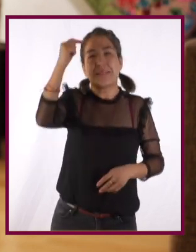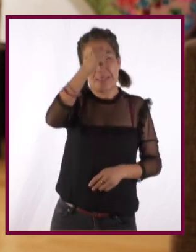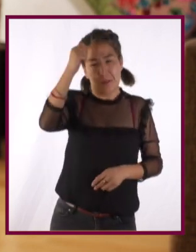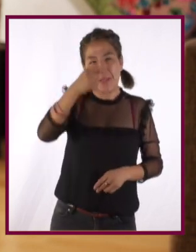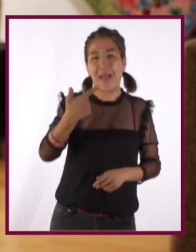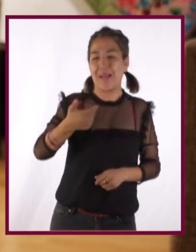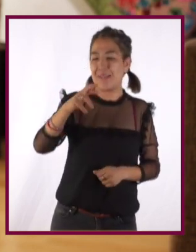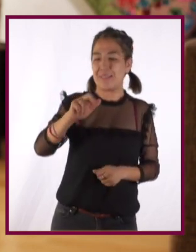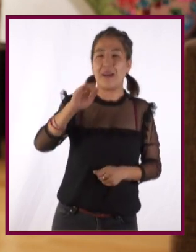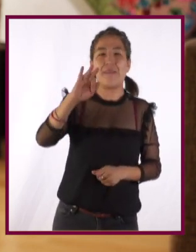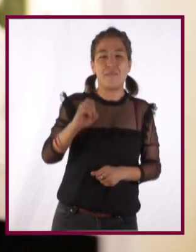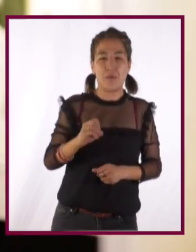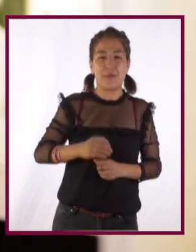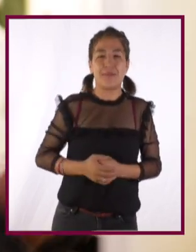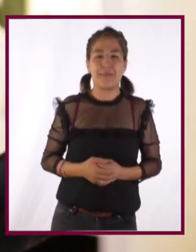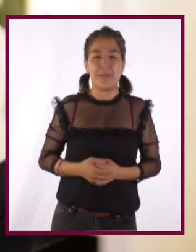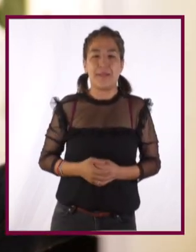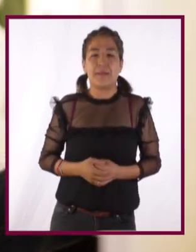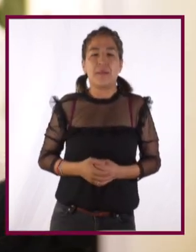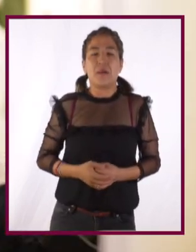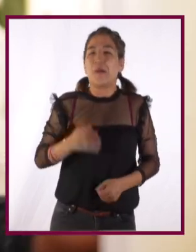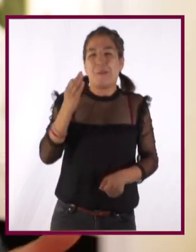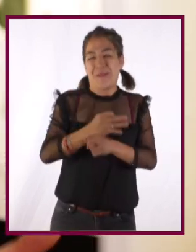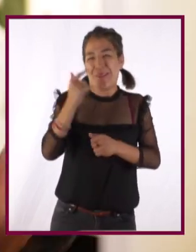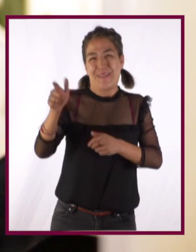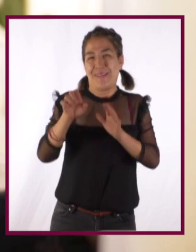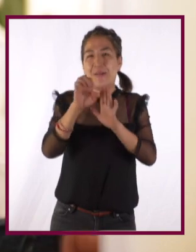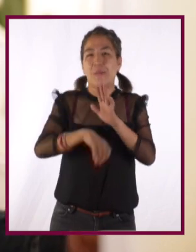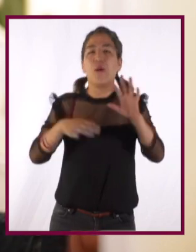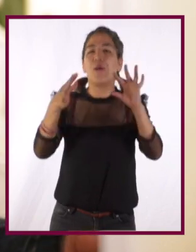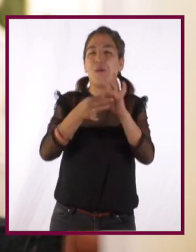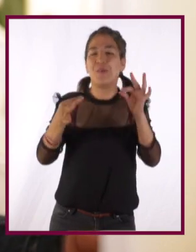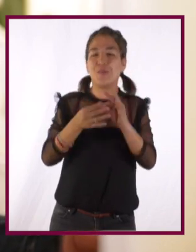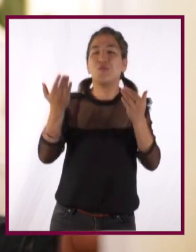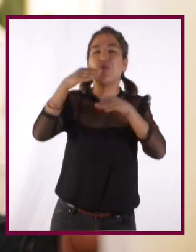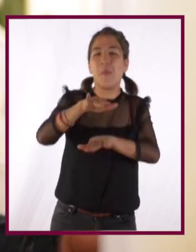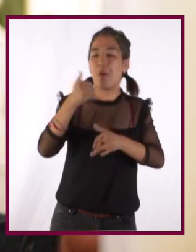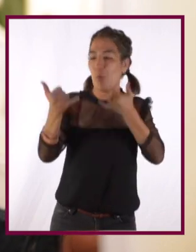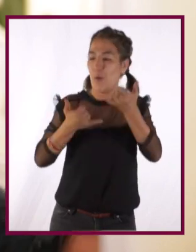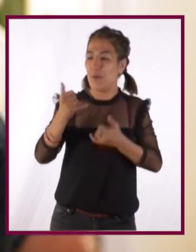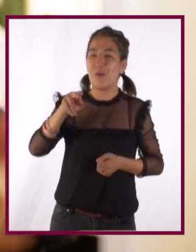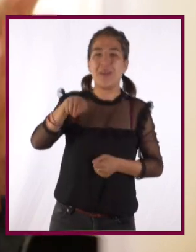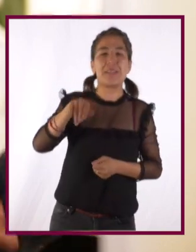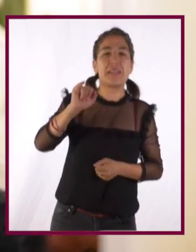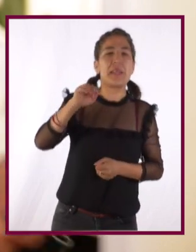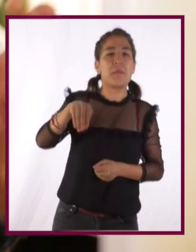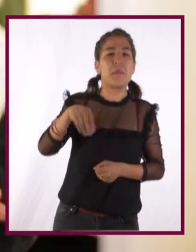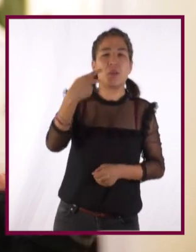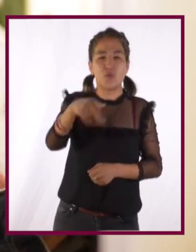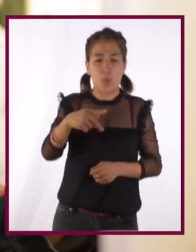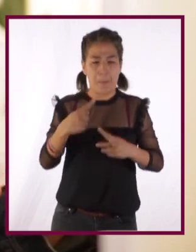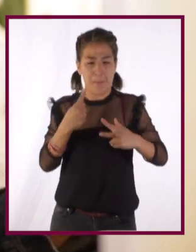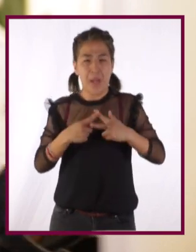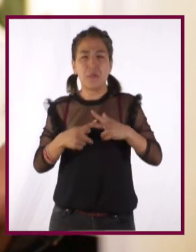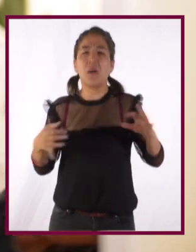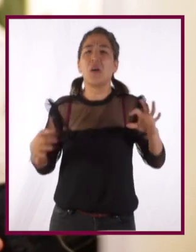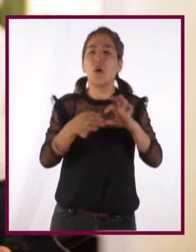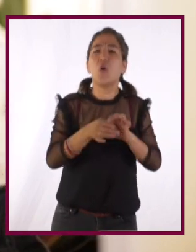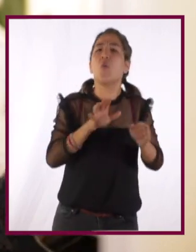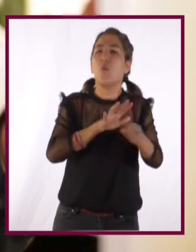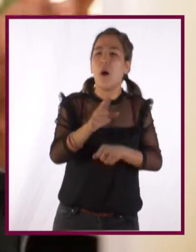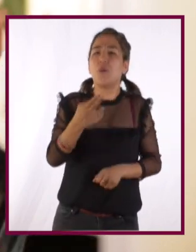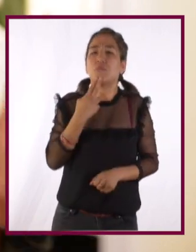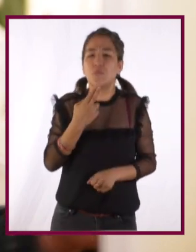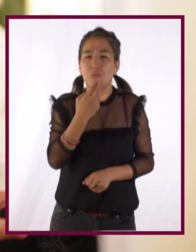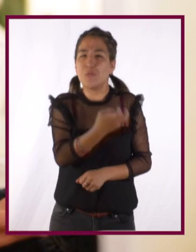entra la teoría de grafos. Cuando hablamos de juegos como el juego de NIM, por ejemplo, ¿cuál es la lógica matemática que se